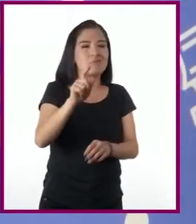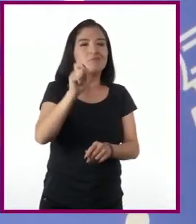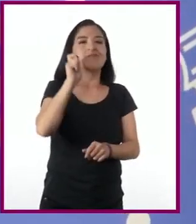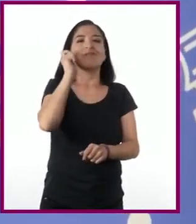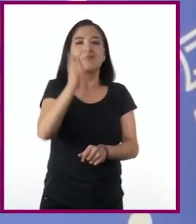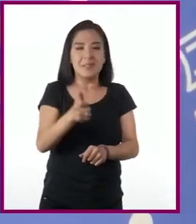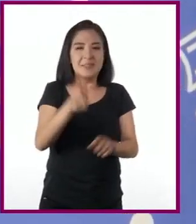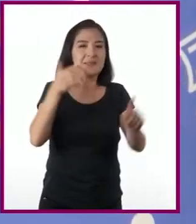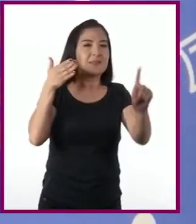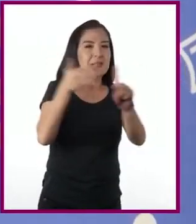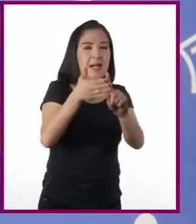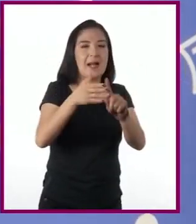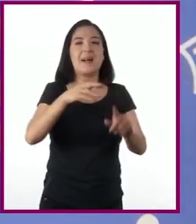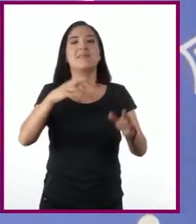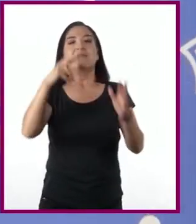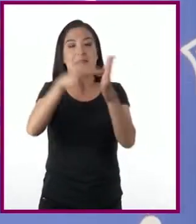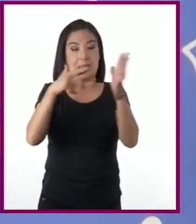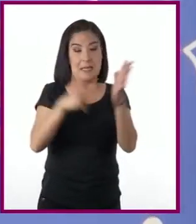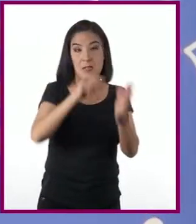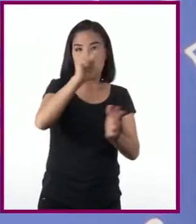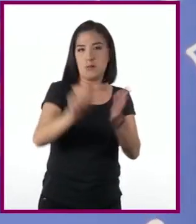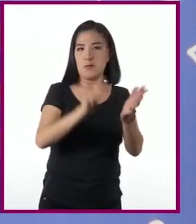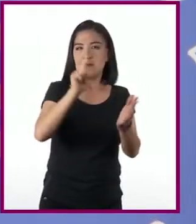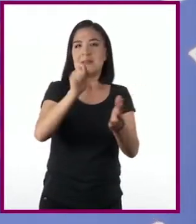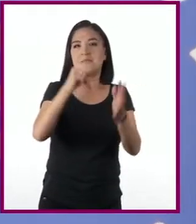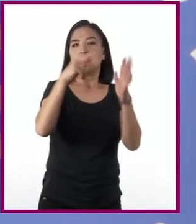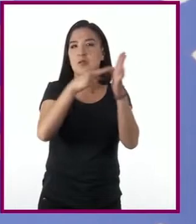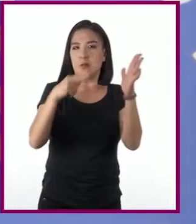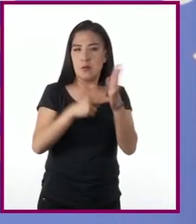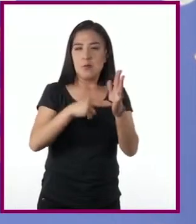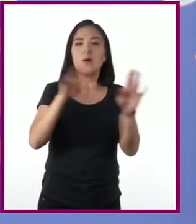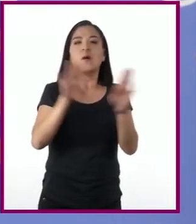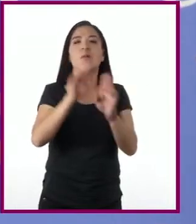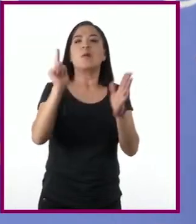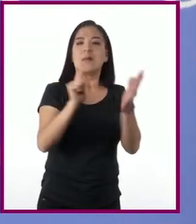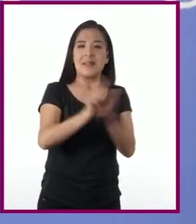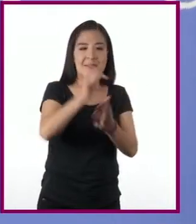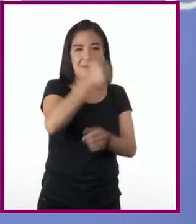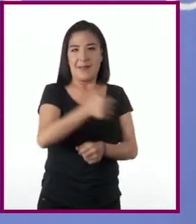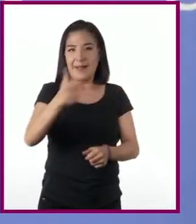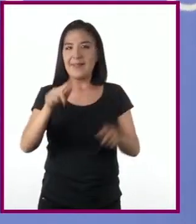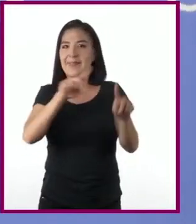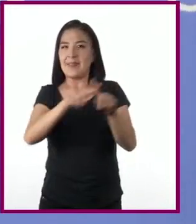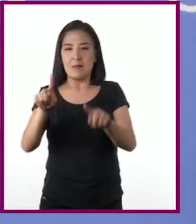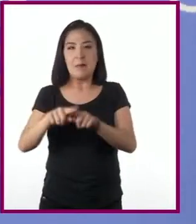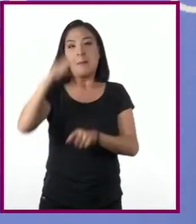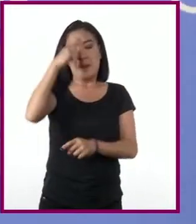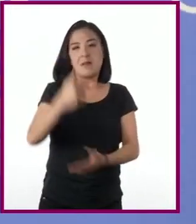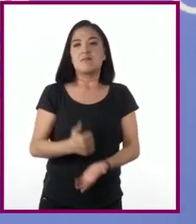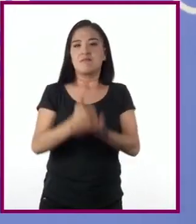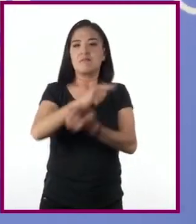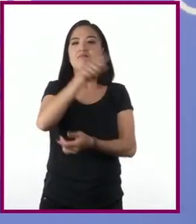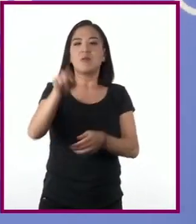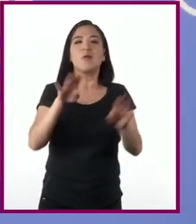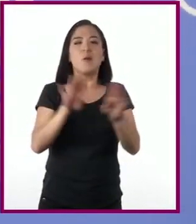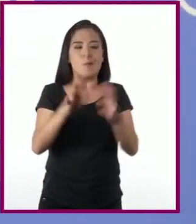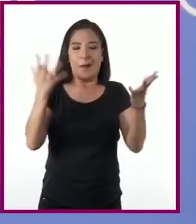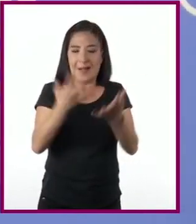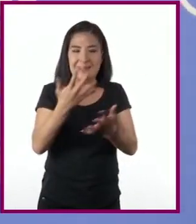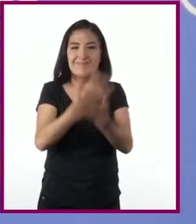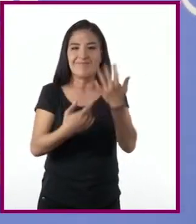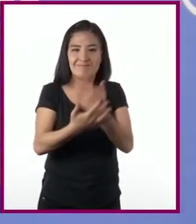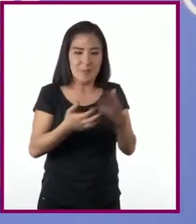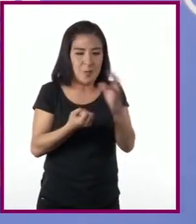reglamento, una ley y una norma, así como sus definiciones y características. Eso les va a ayudar a poner manos a la obra y